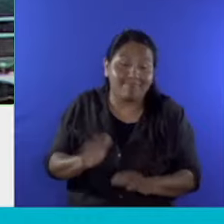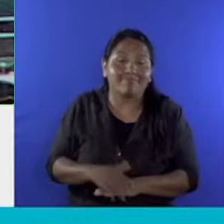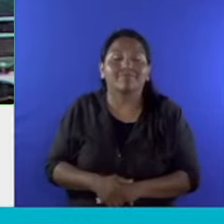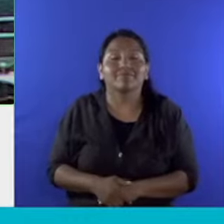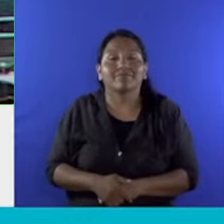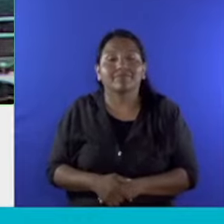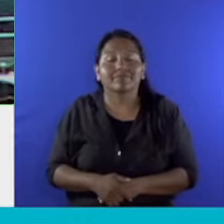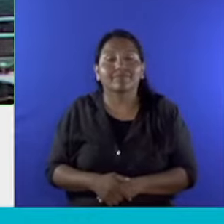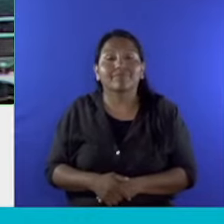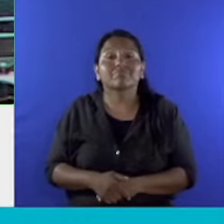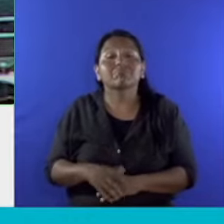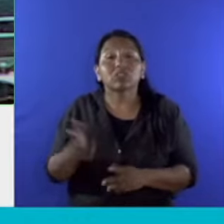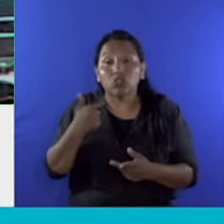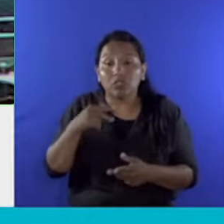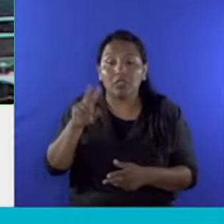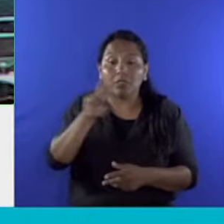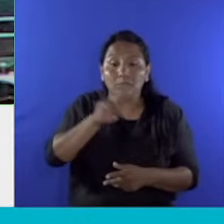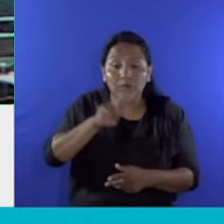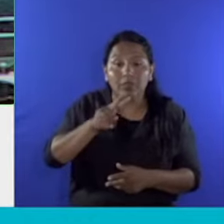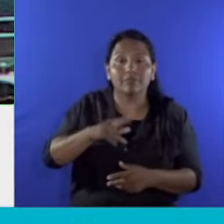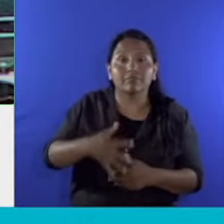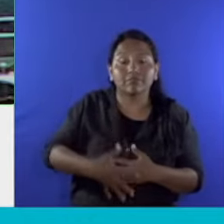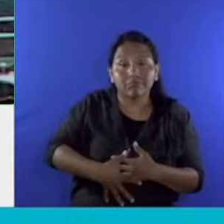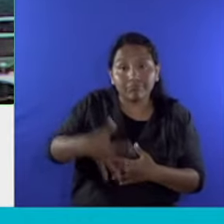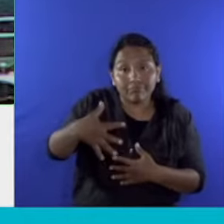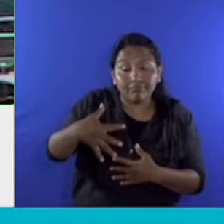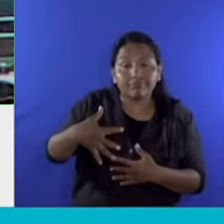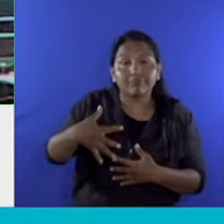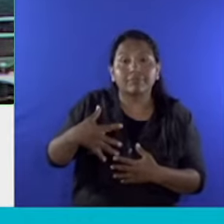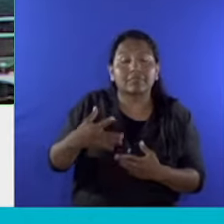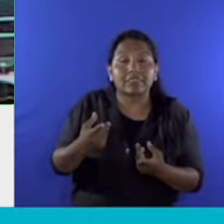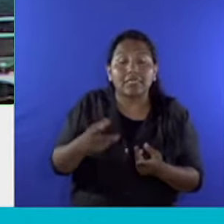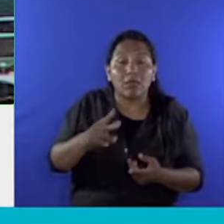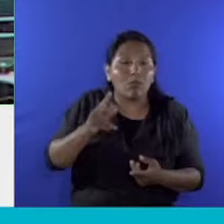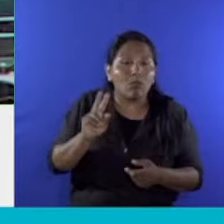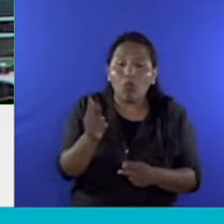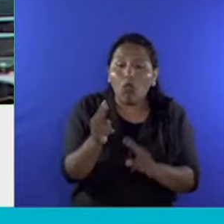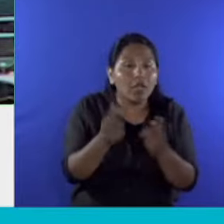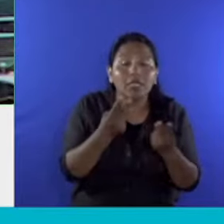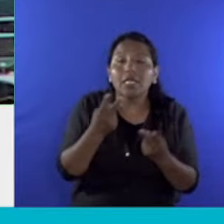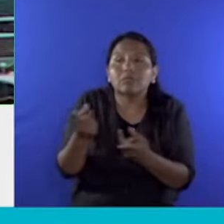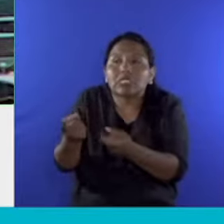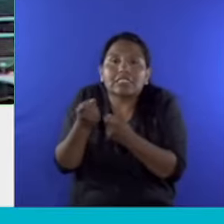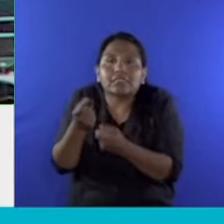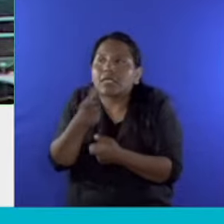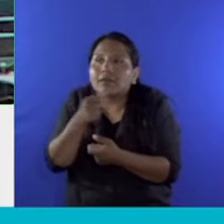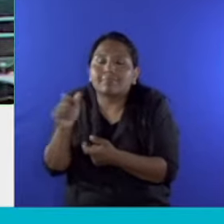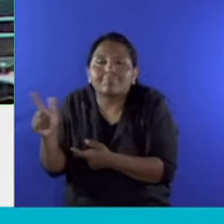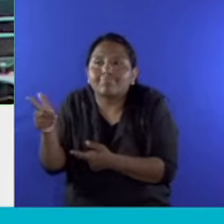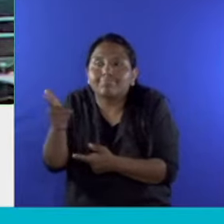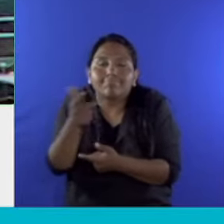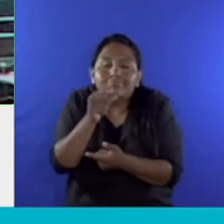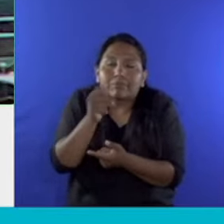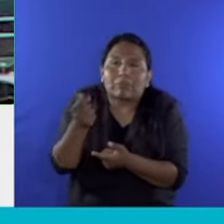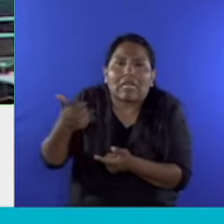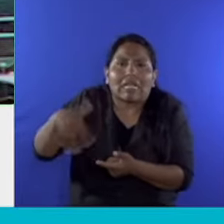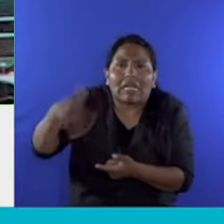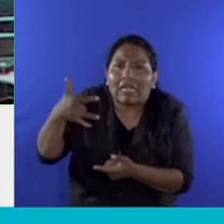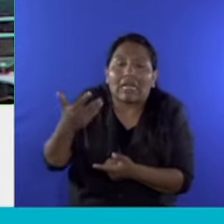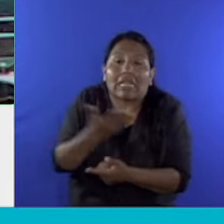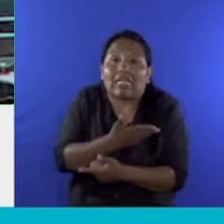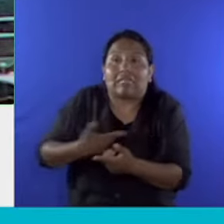Entonces, morían las embarazadas necesitando la proteína plasmática que no aparecía o era cada vez más cara, el